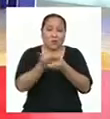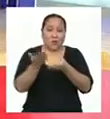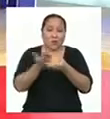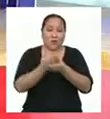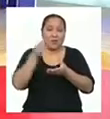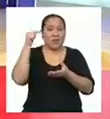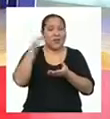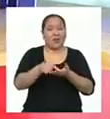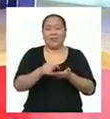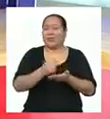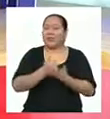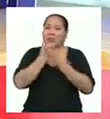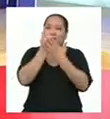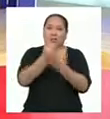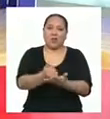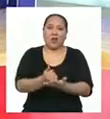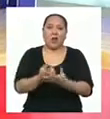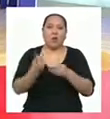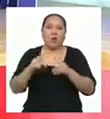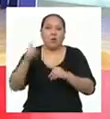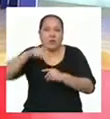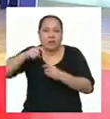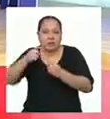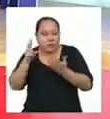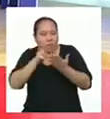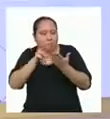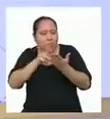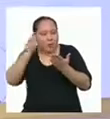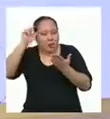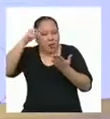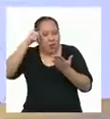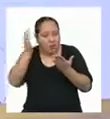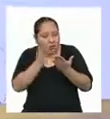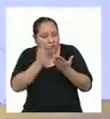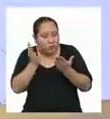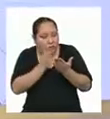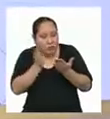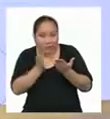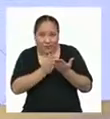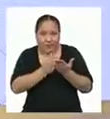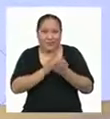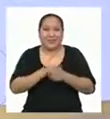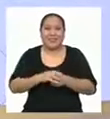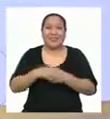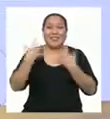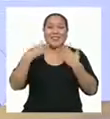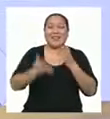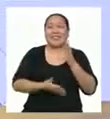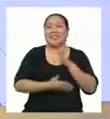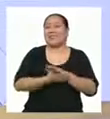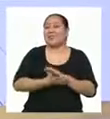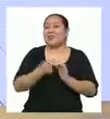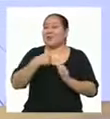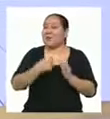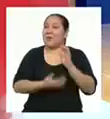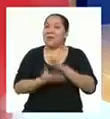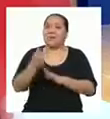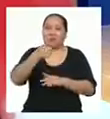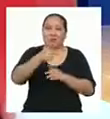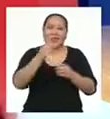a ser recontra útil cuando quieran repasar todo lo que vamos aprendiendo. Ahora sí, las y los dejo para que cumplan su